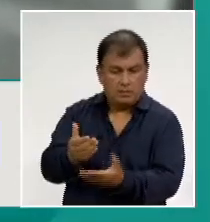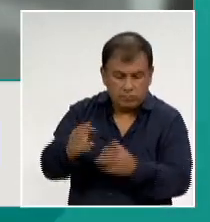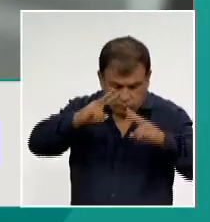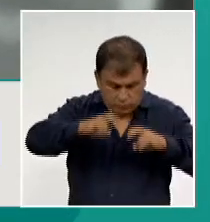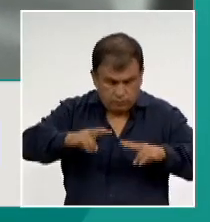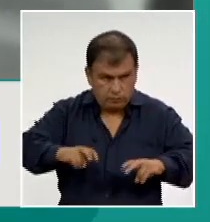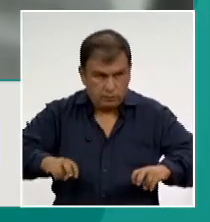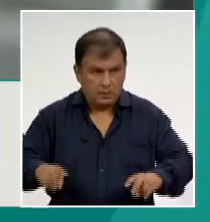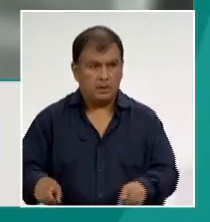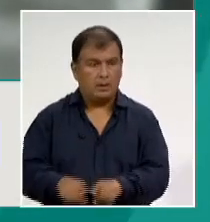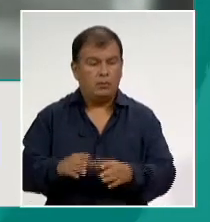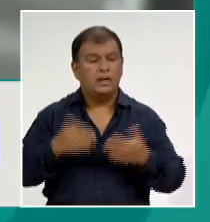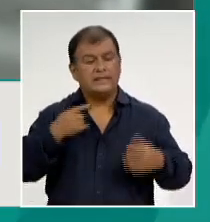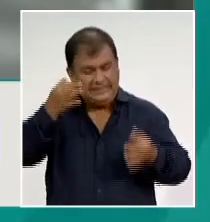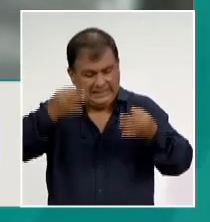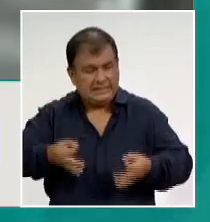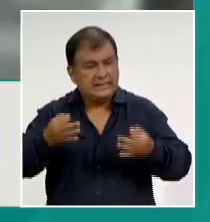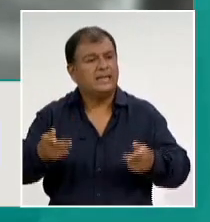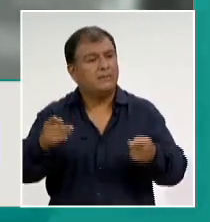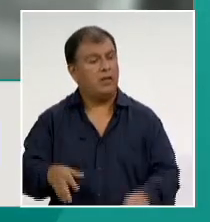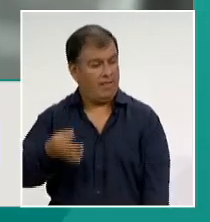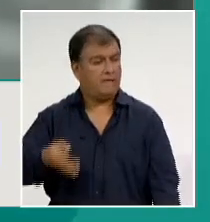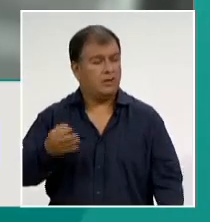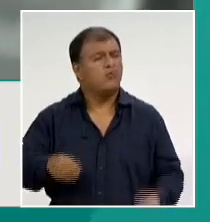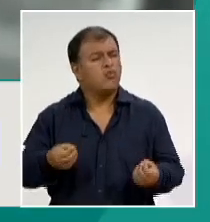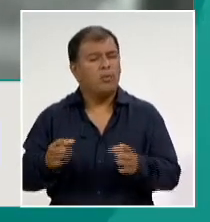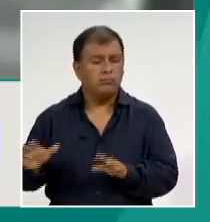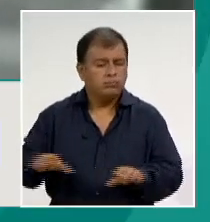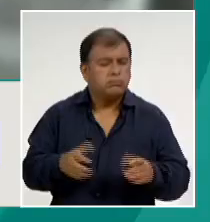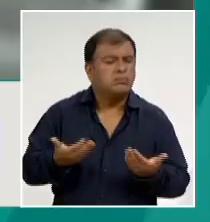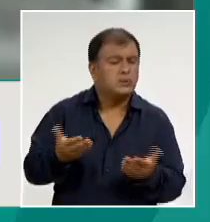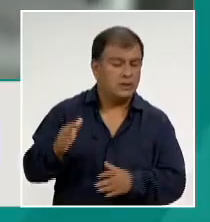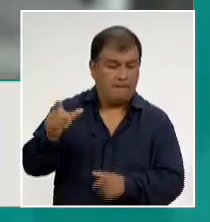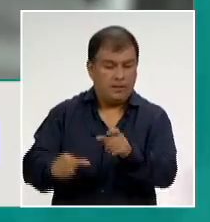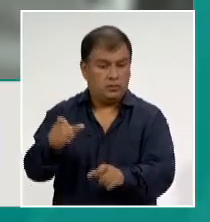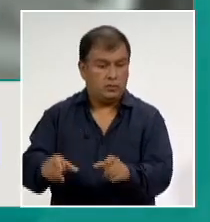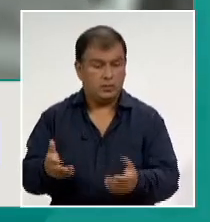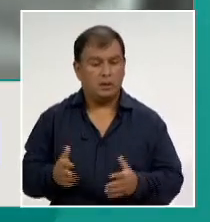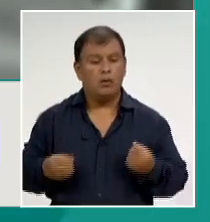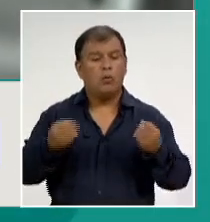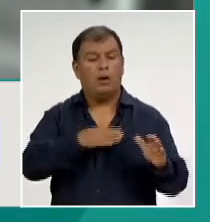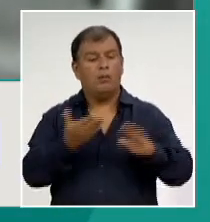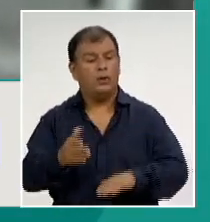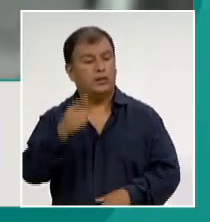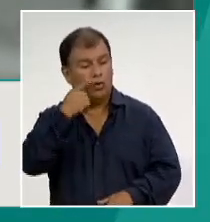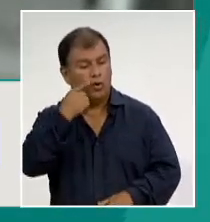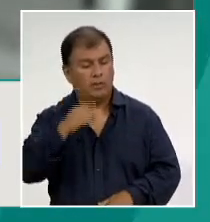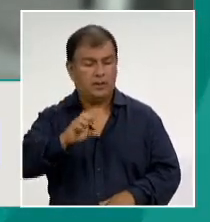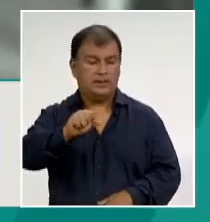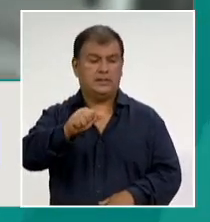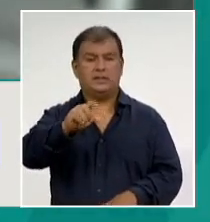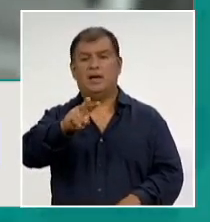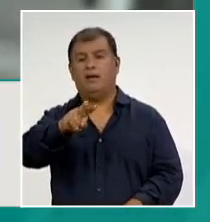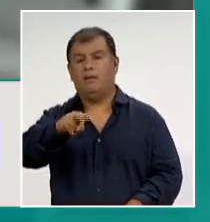sean analizadas y poder determinar qué es lo que habría pasado, cómo habrían actuado estos sujetos tras la muerte del señor